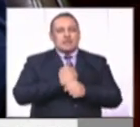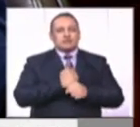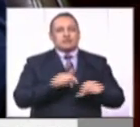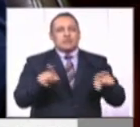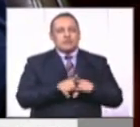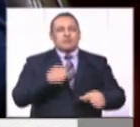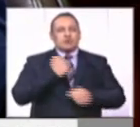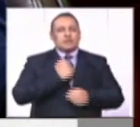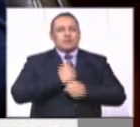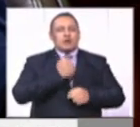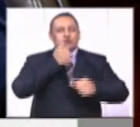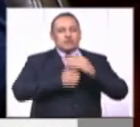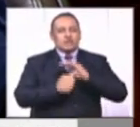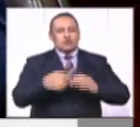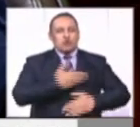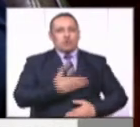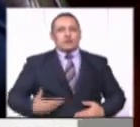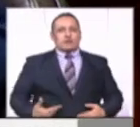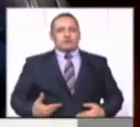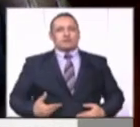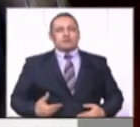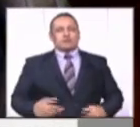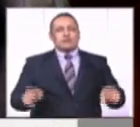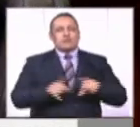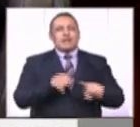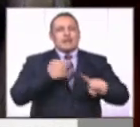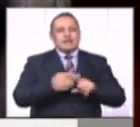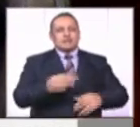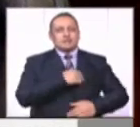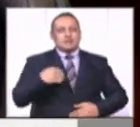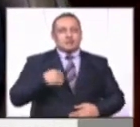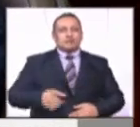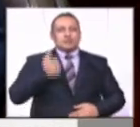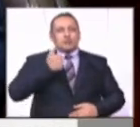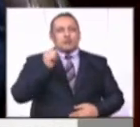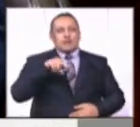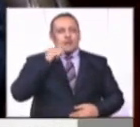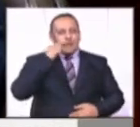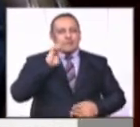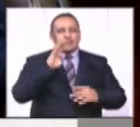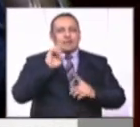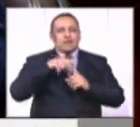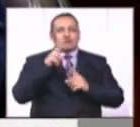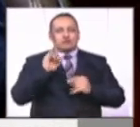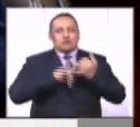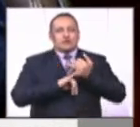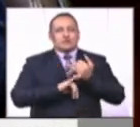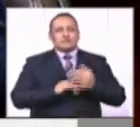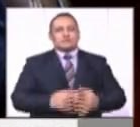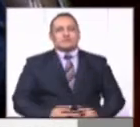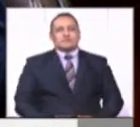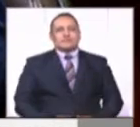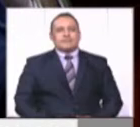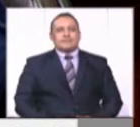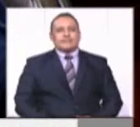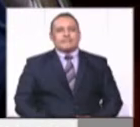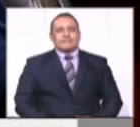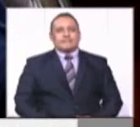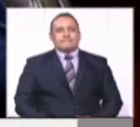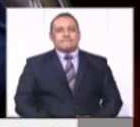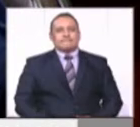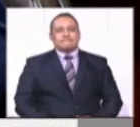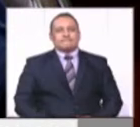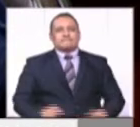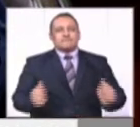para el ejercicio de la función pública al expresidente del Consejo de ministros seor Torres Vázquez